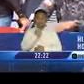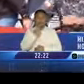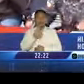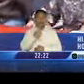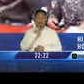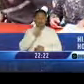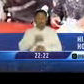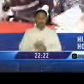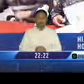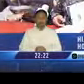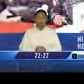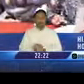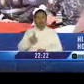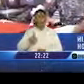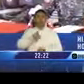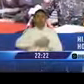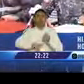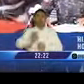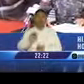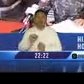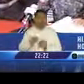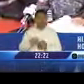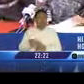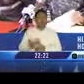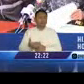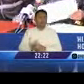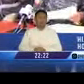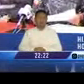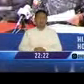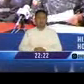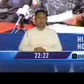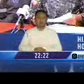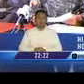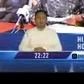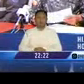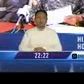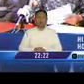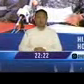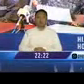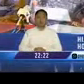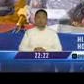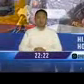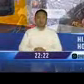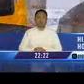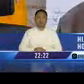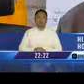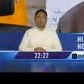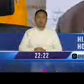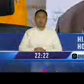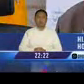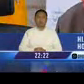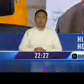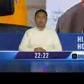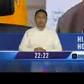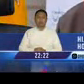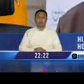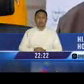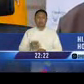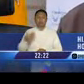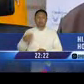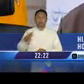reveló el estado del hijo del occiso, que se encontraba junto a Andrade en el momento del sicariato. Está en un estado